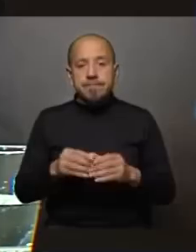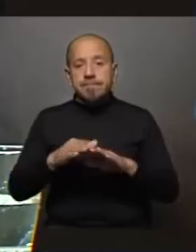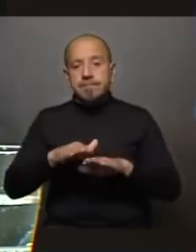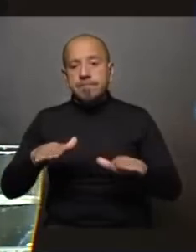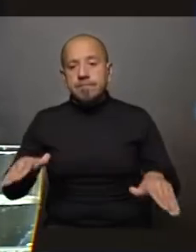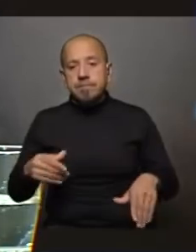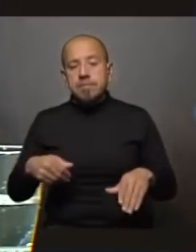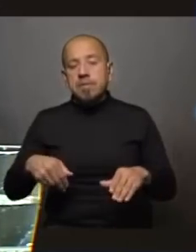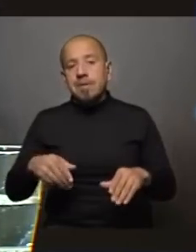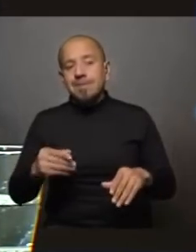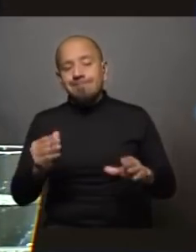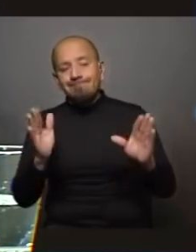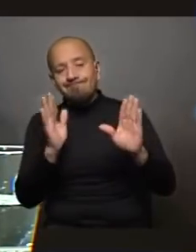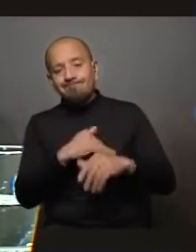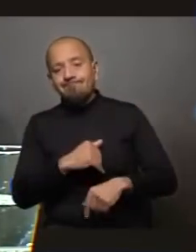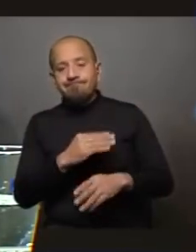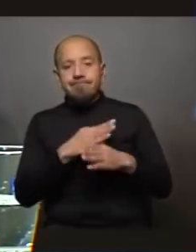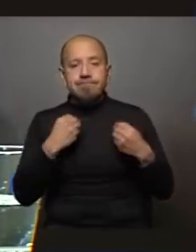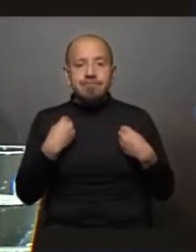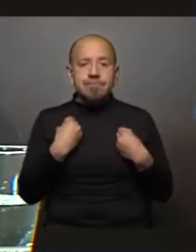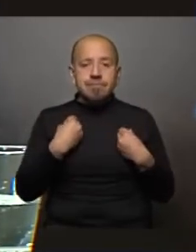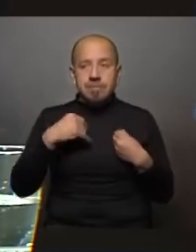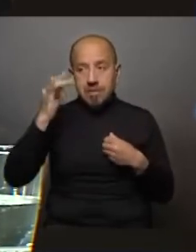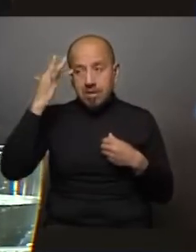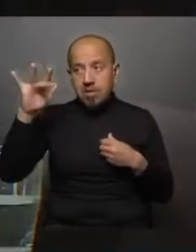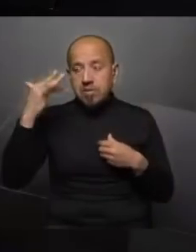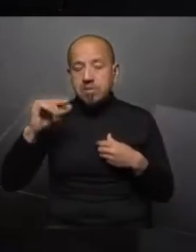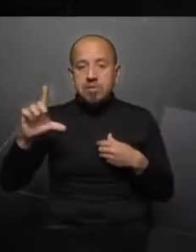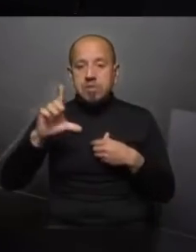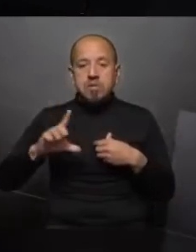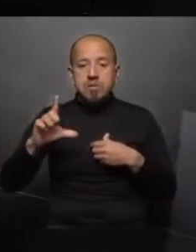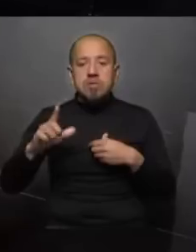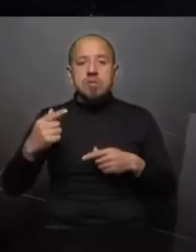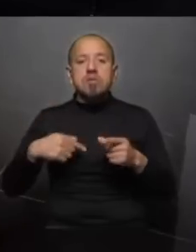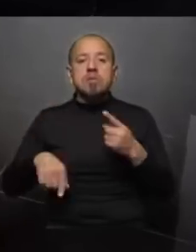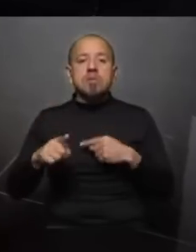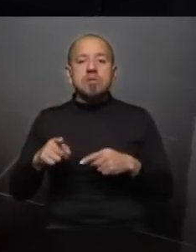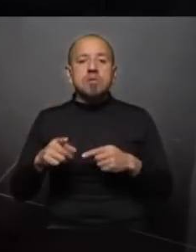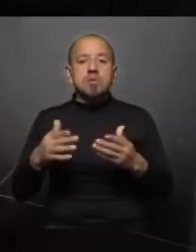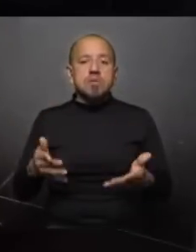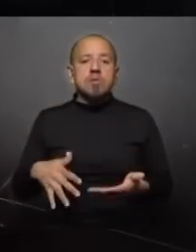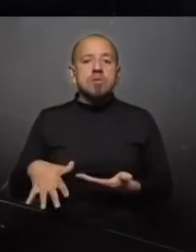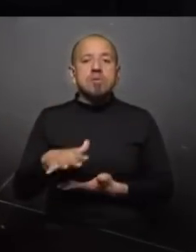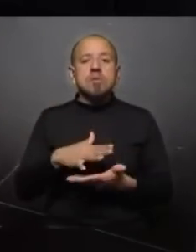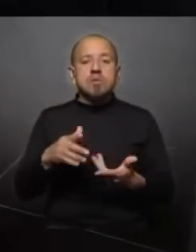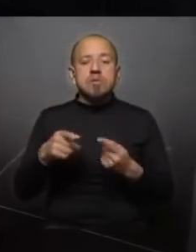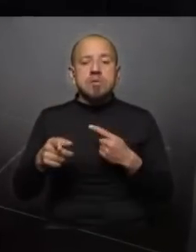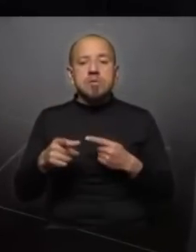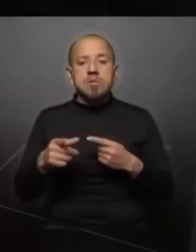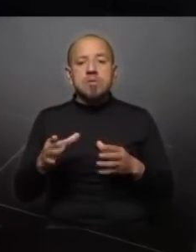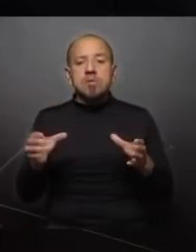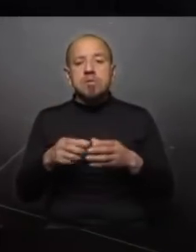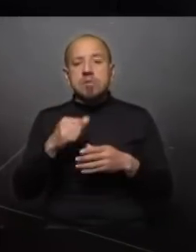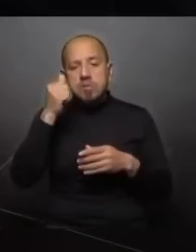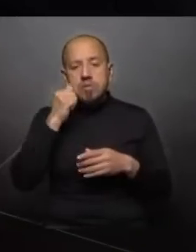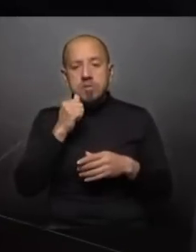de concurrir a la escuela los Los Adolescentes no van al Liceo y de repente son presas justamente de esta situación de de bandas en arjo que